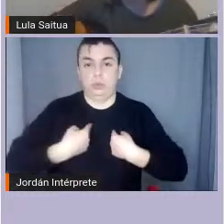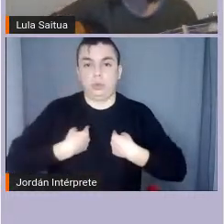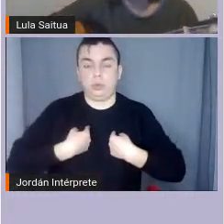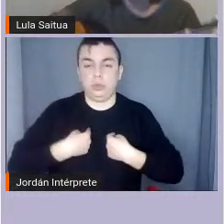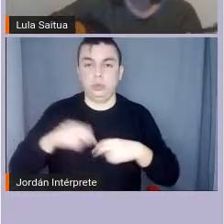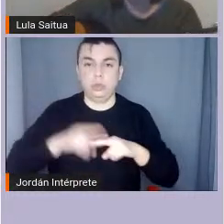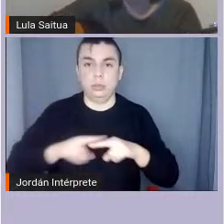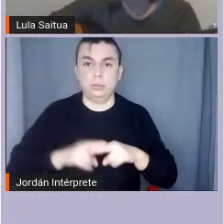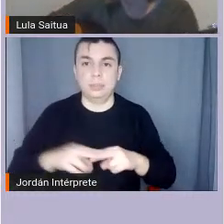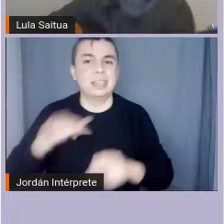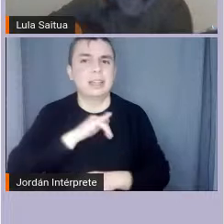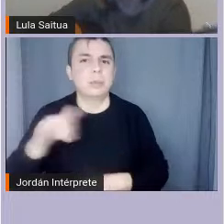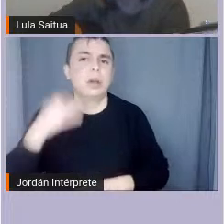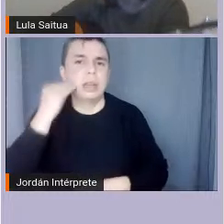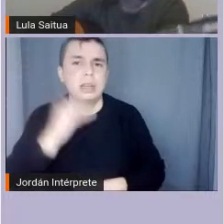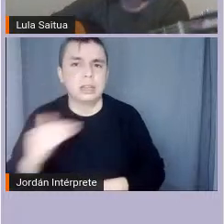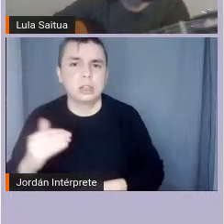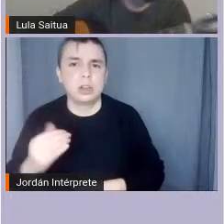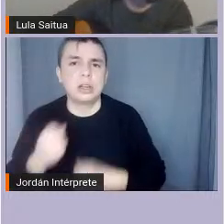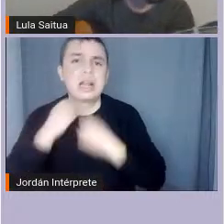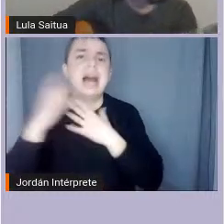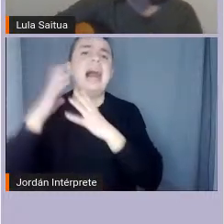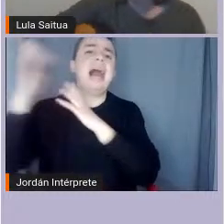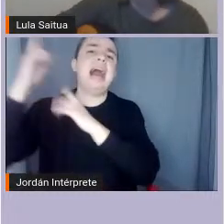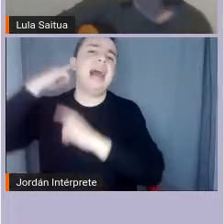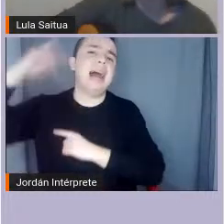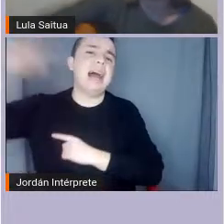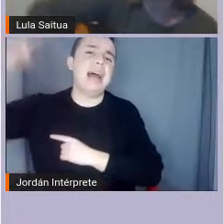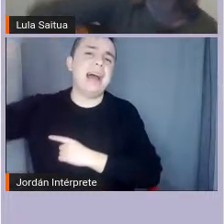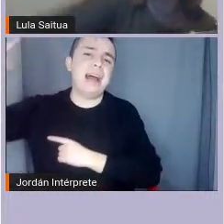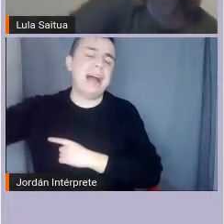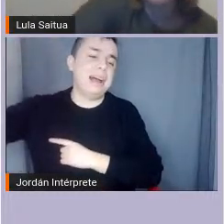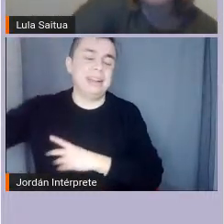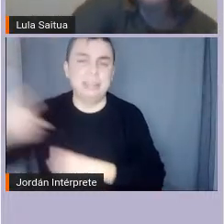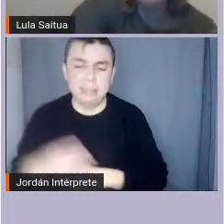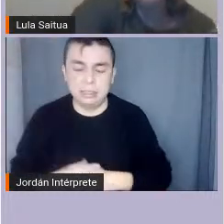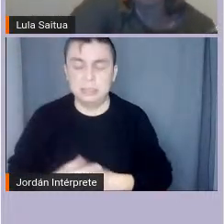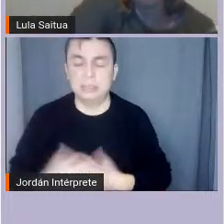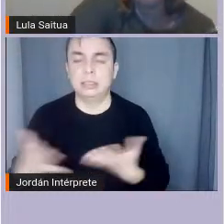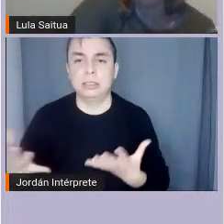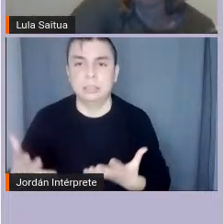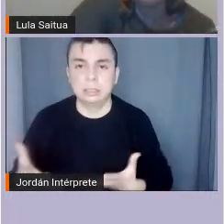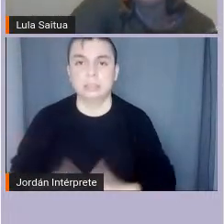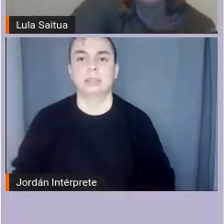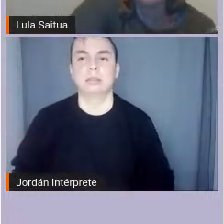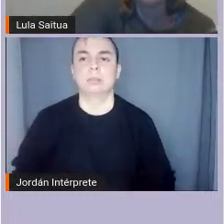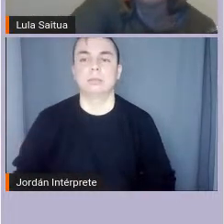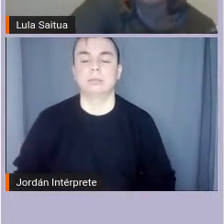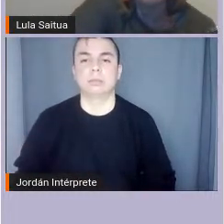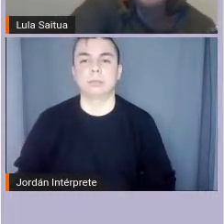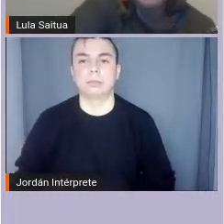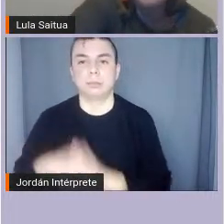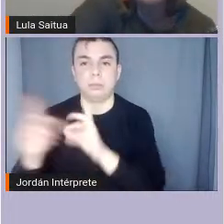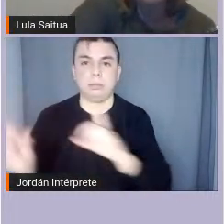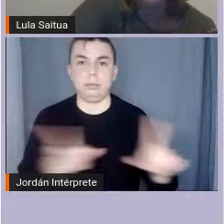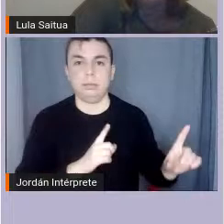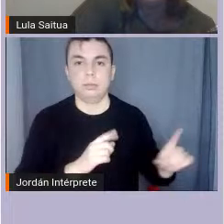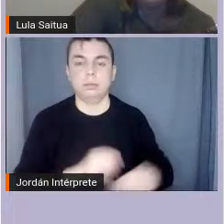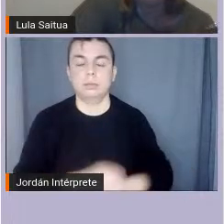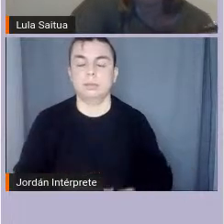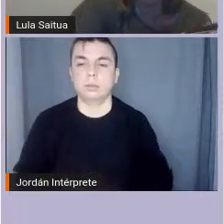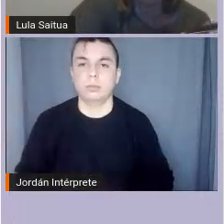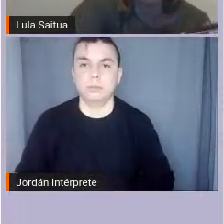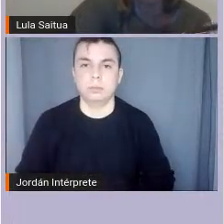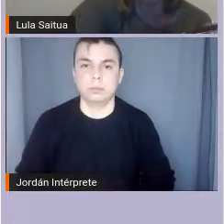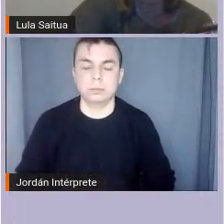va a pasar es que los niños tienden a gritar o tienden a desafinar. Otra lámina, por favor, Mael.